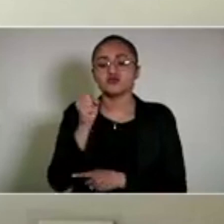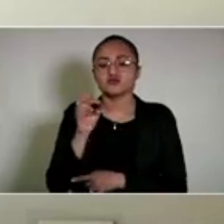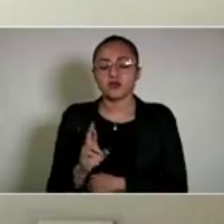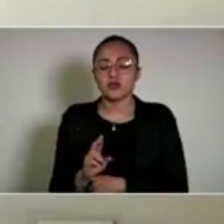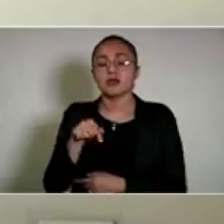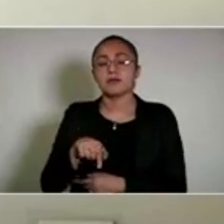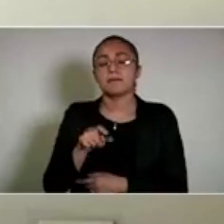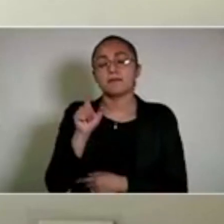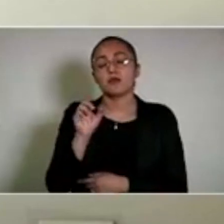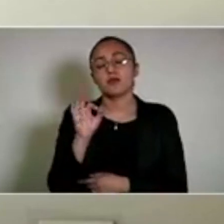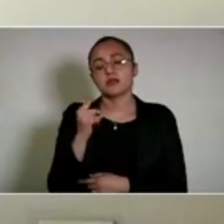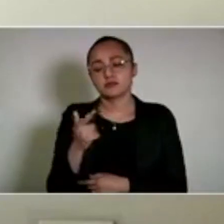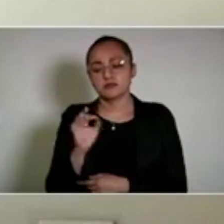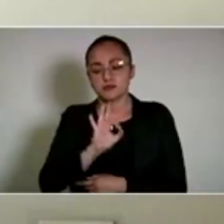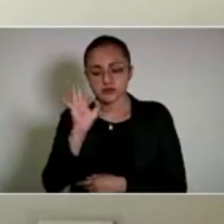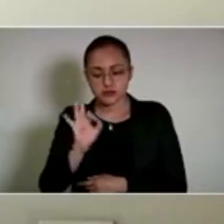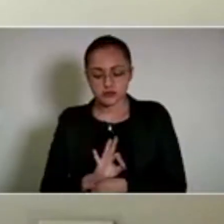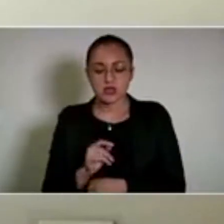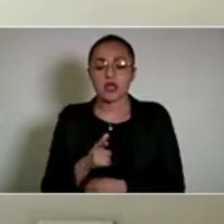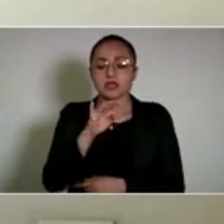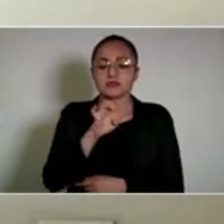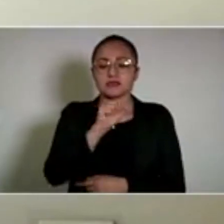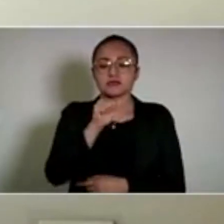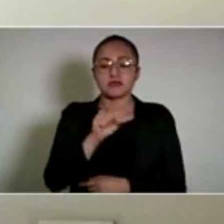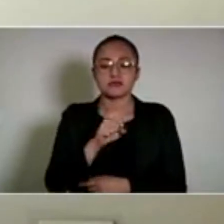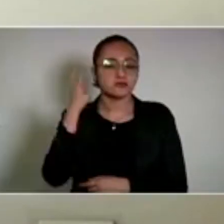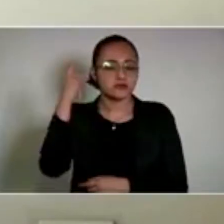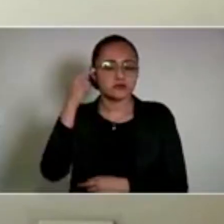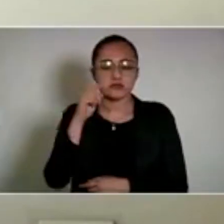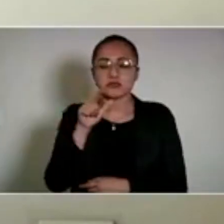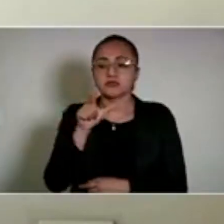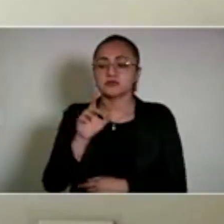Sur 47%, el César de Cholula